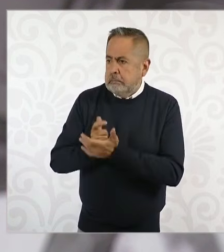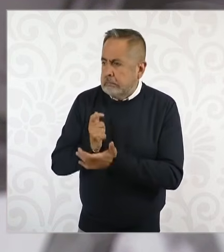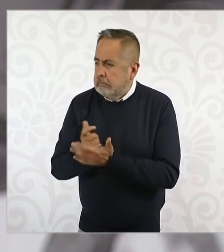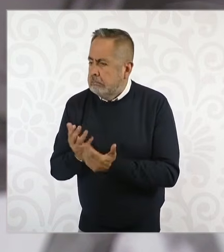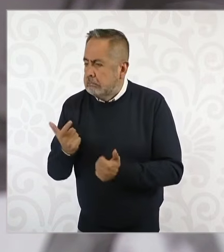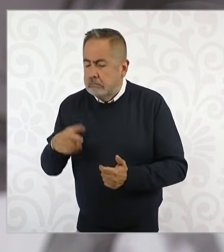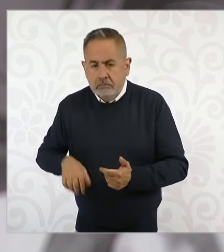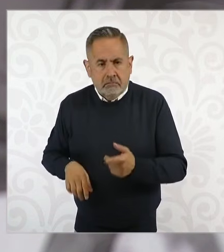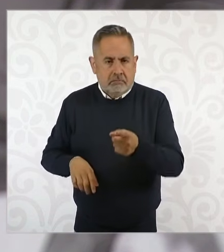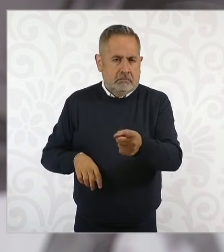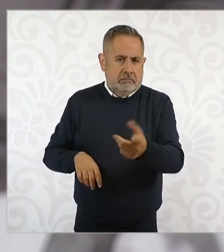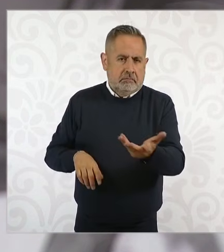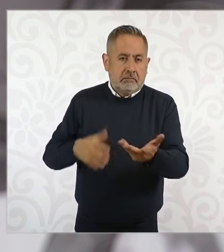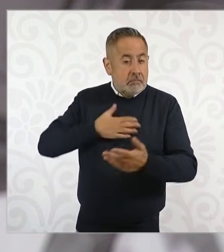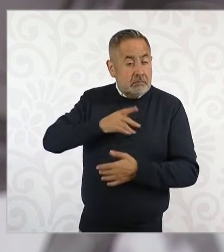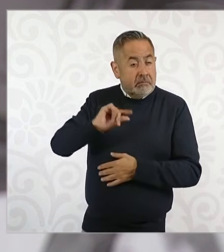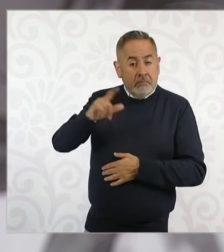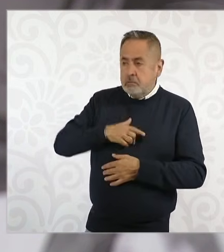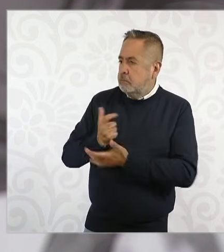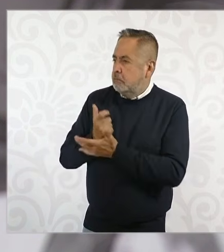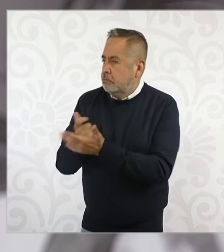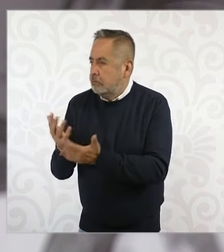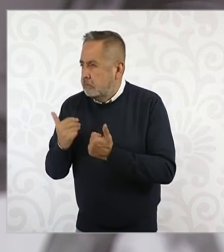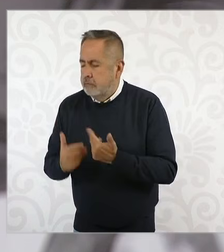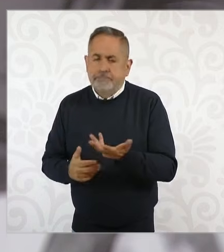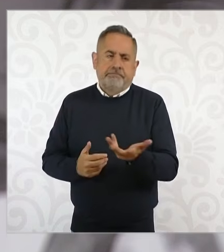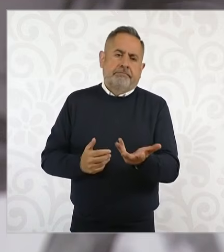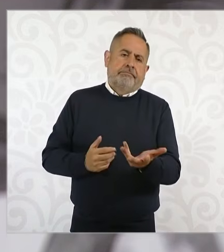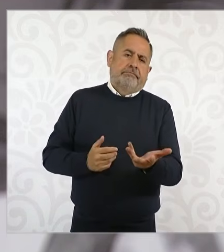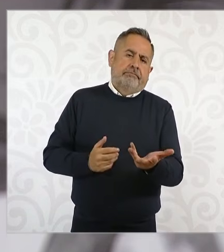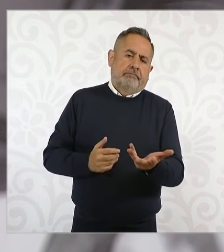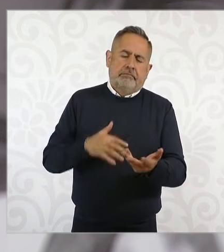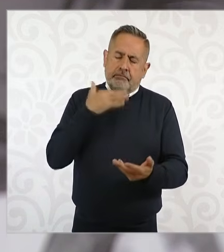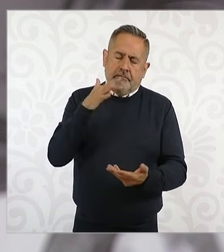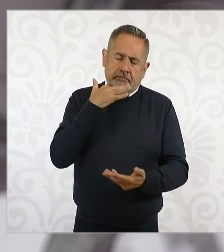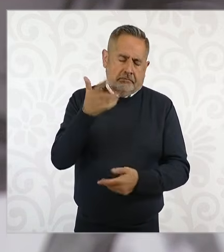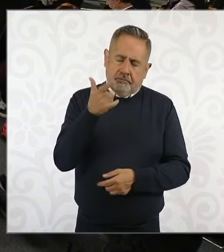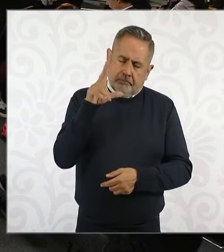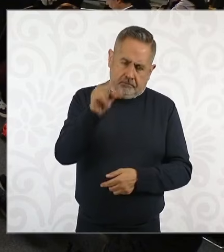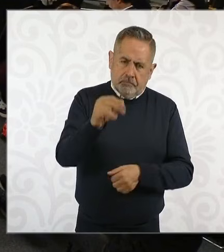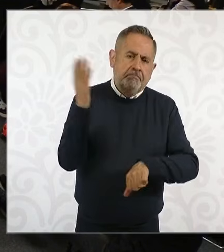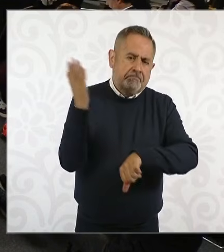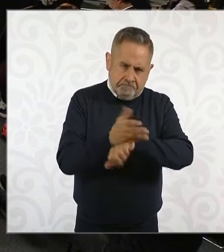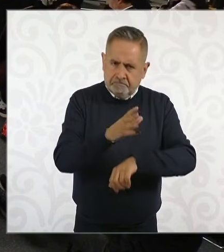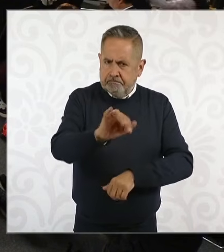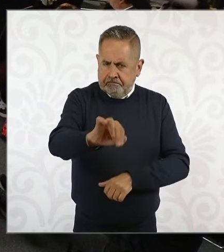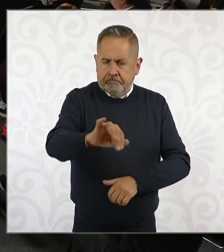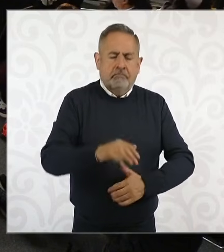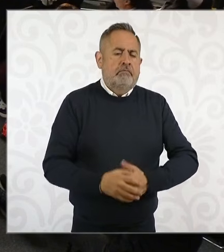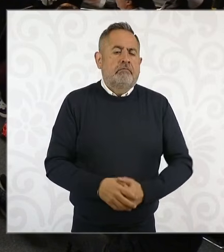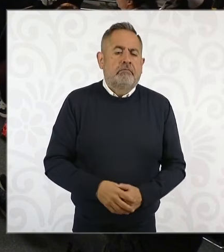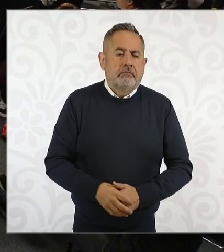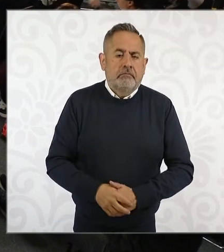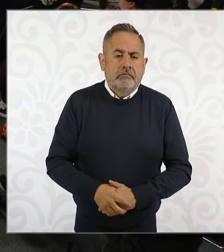extorsionar, voy a creer, desde la autoridad a algún gasolinero. Gracias, Presidenta.